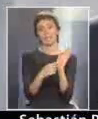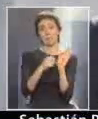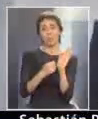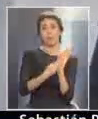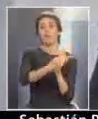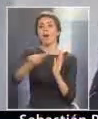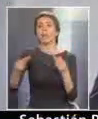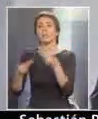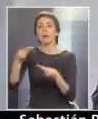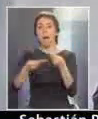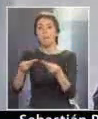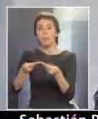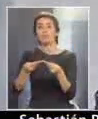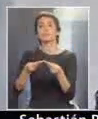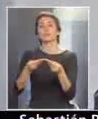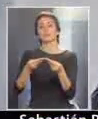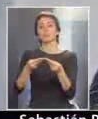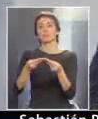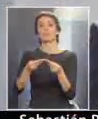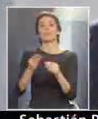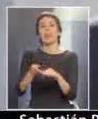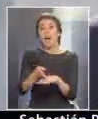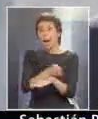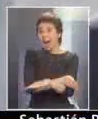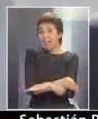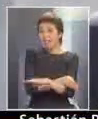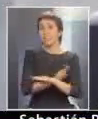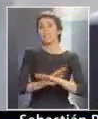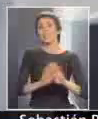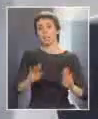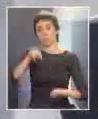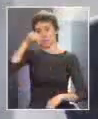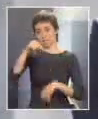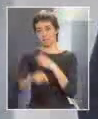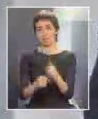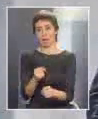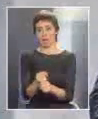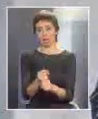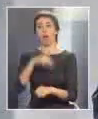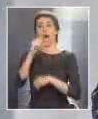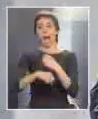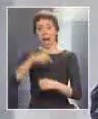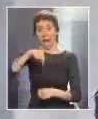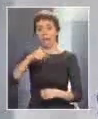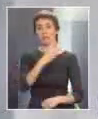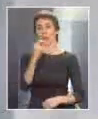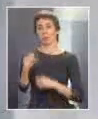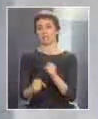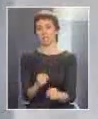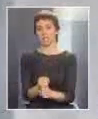sus aportes y sus contribuciones antes que termine este año, el año del